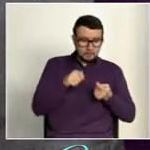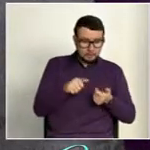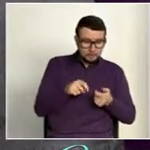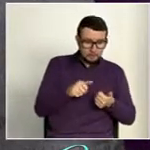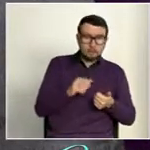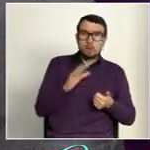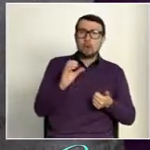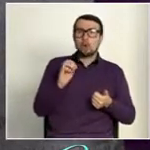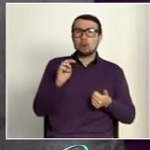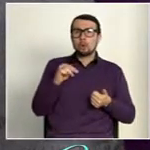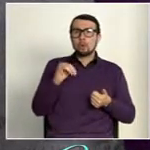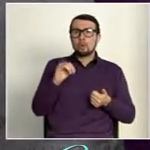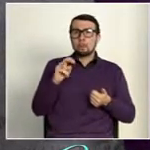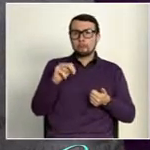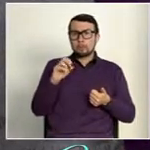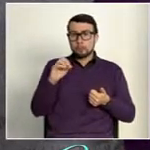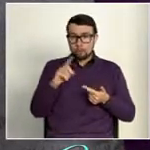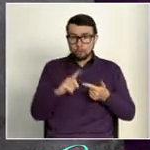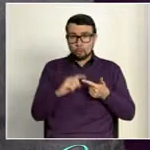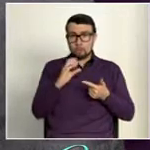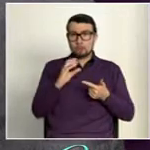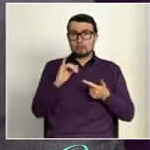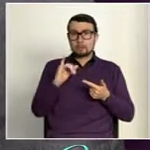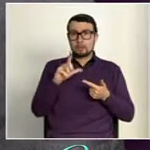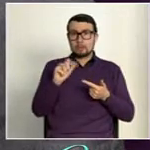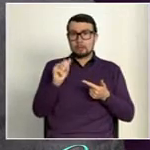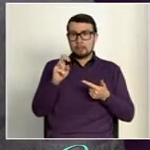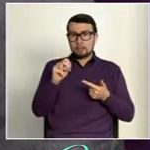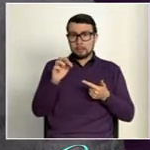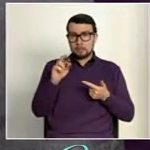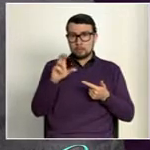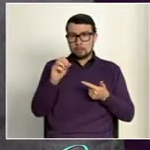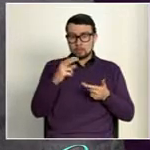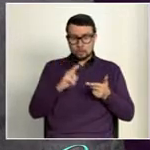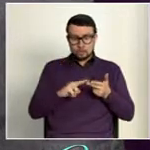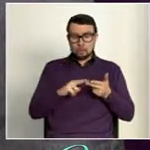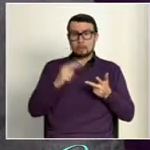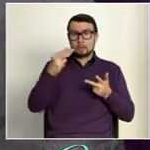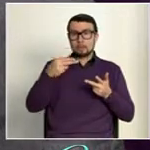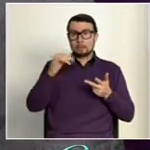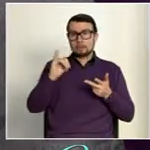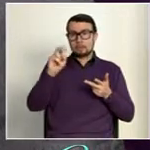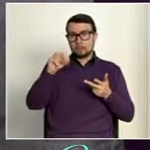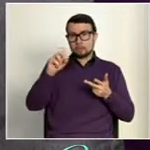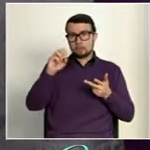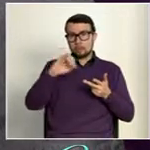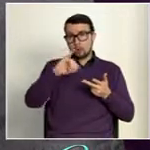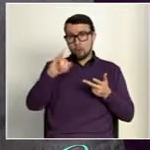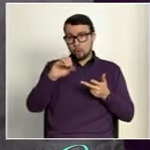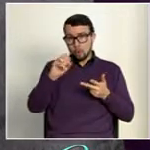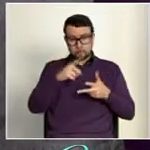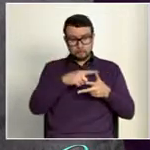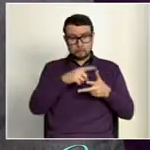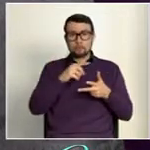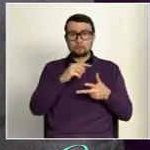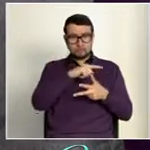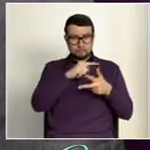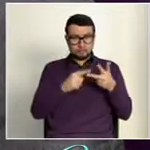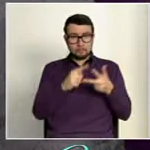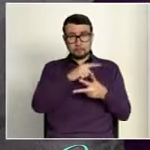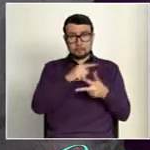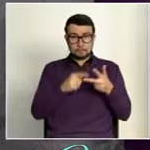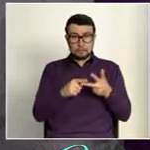comino, cilantro e hinojo. Copien eso, por favor. Comino, cilantro,